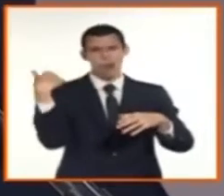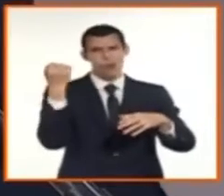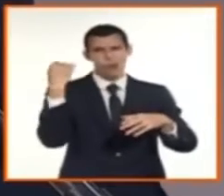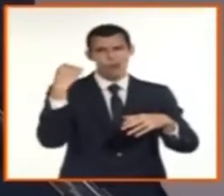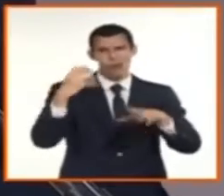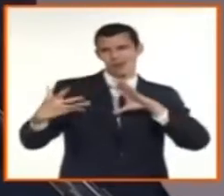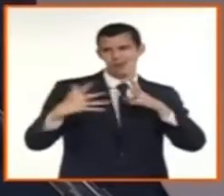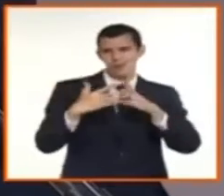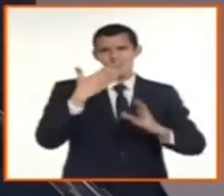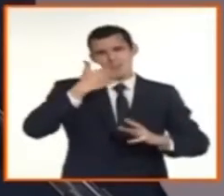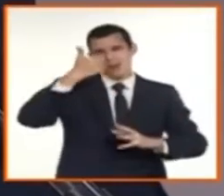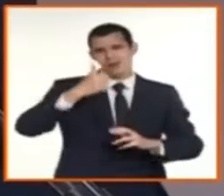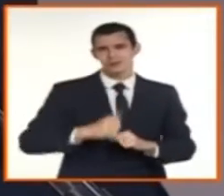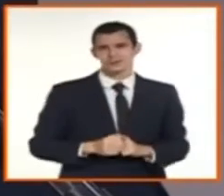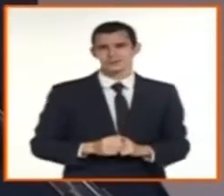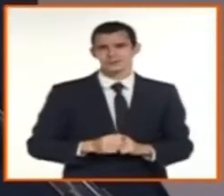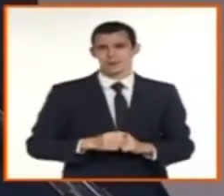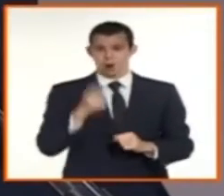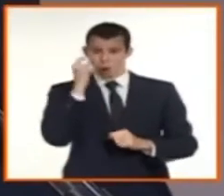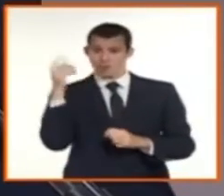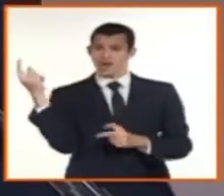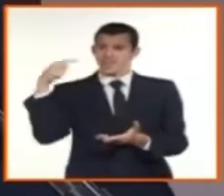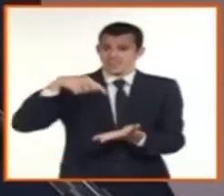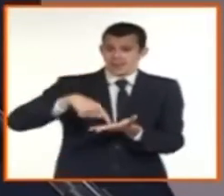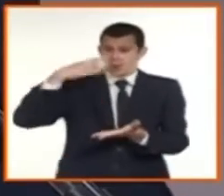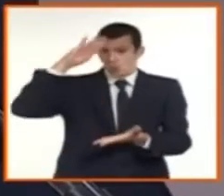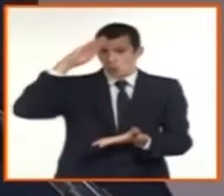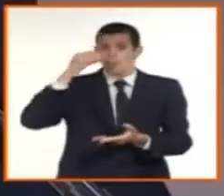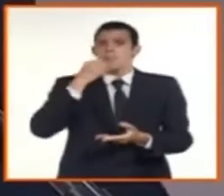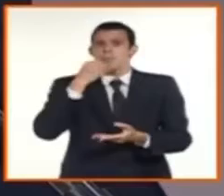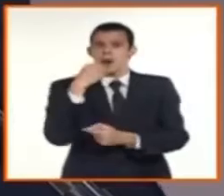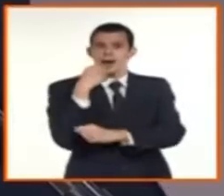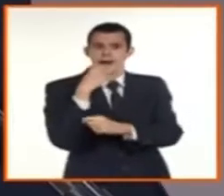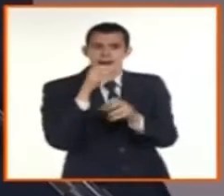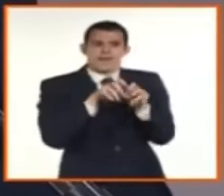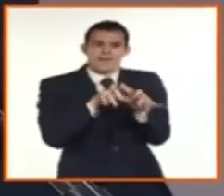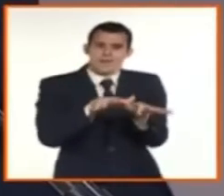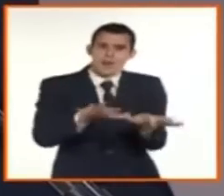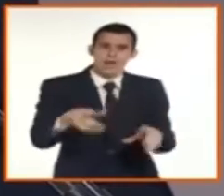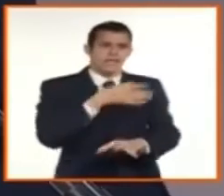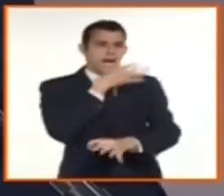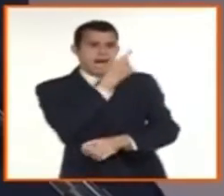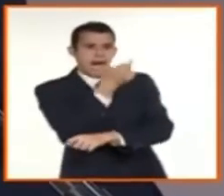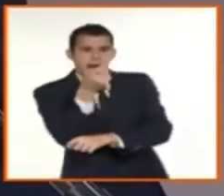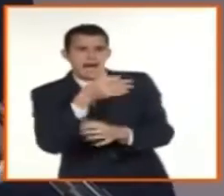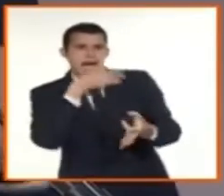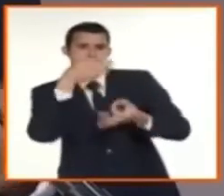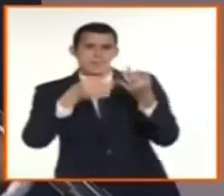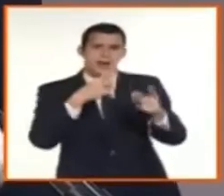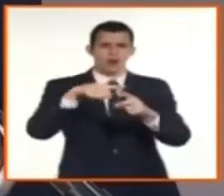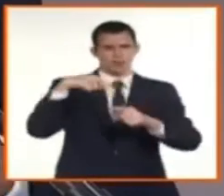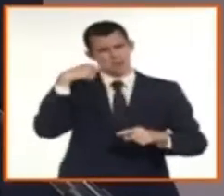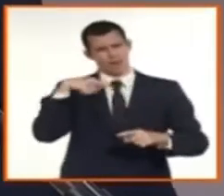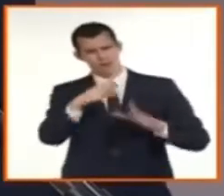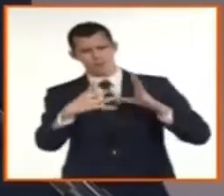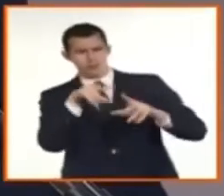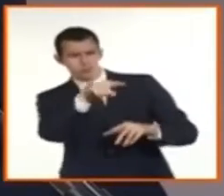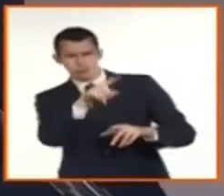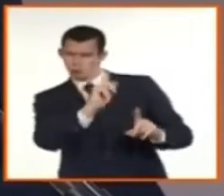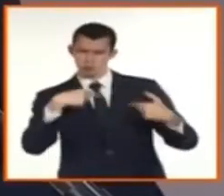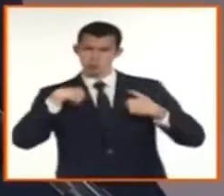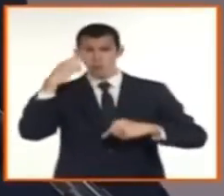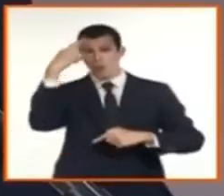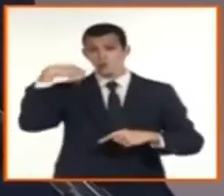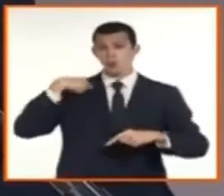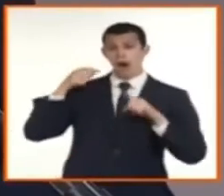nuestro país lo cual va tenemos pretensiones de realizar un show de talento con una serie de pruebas que ya